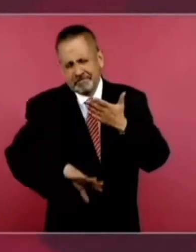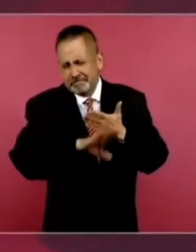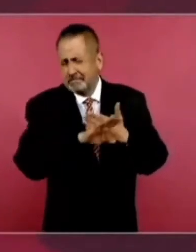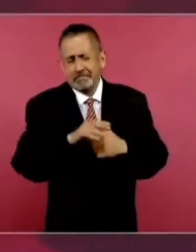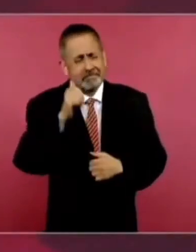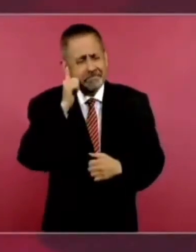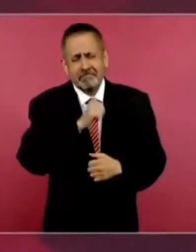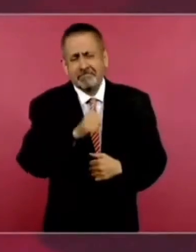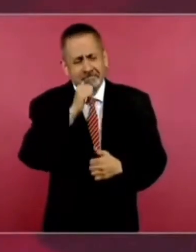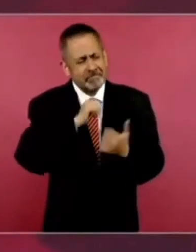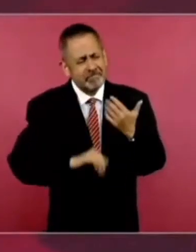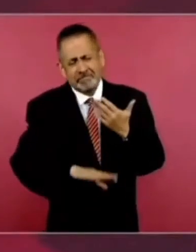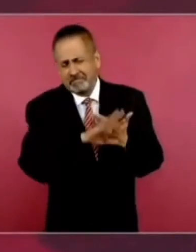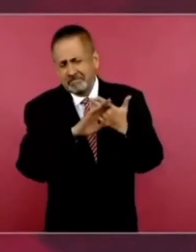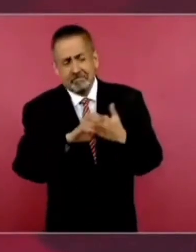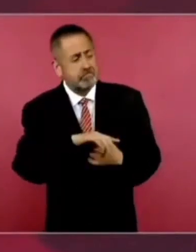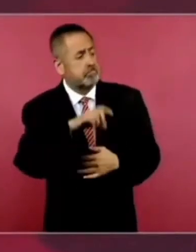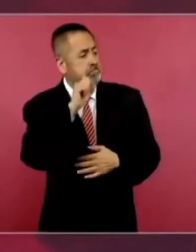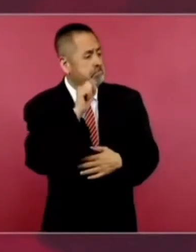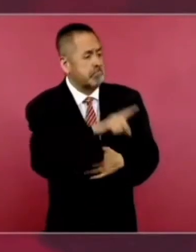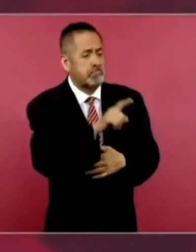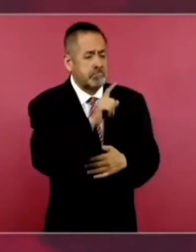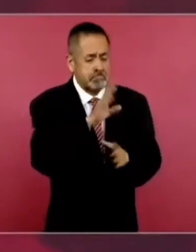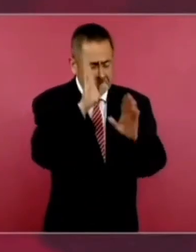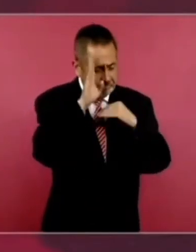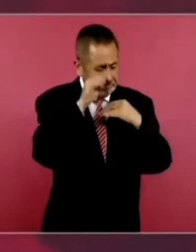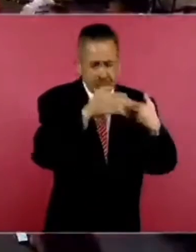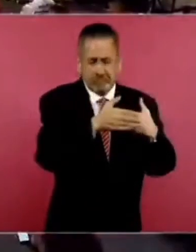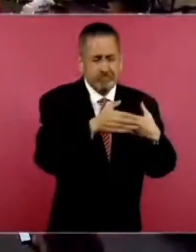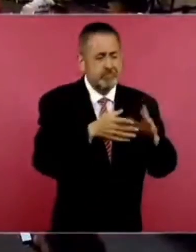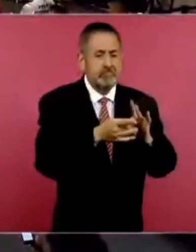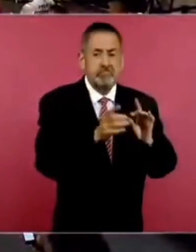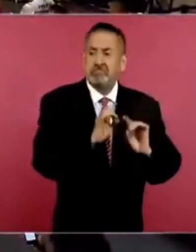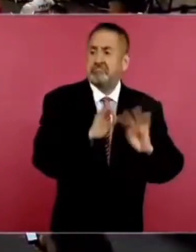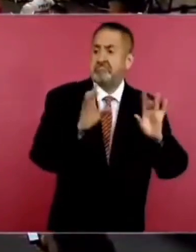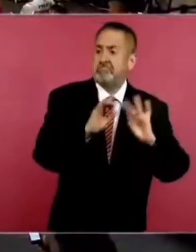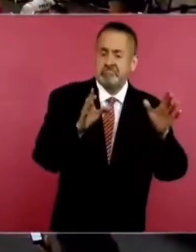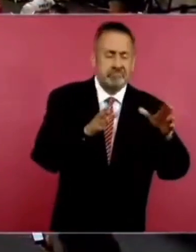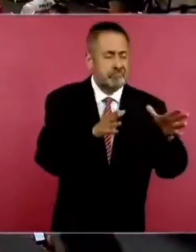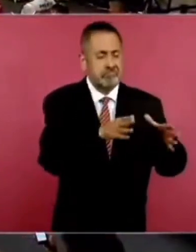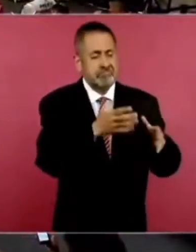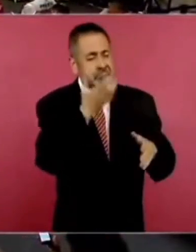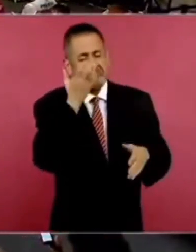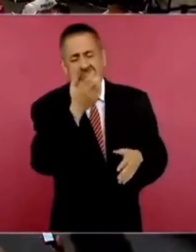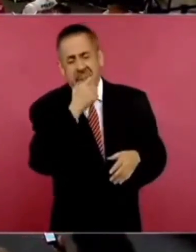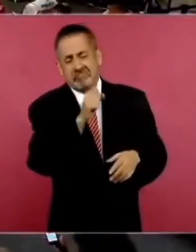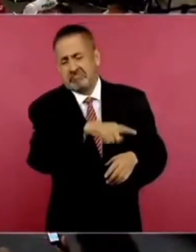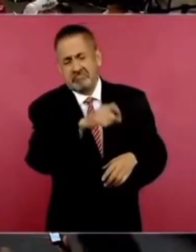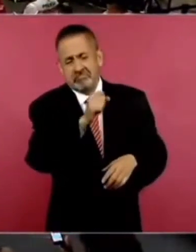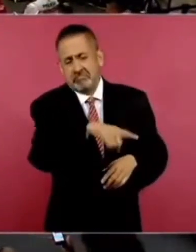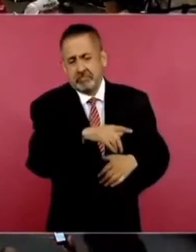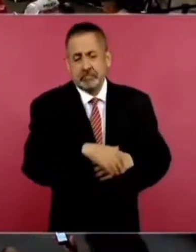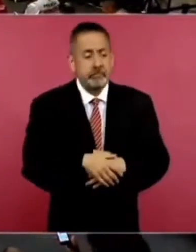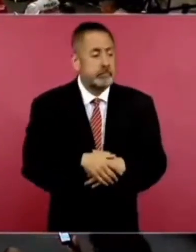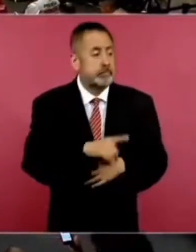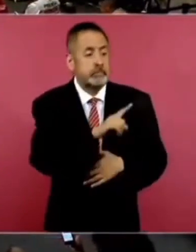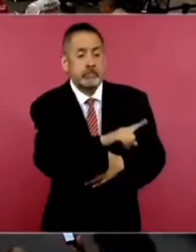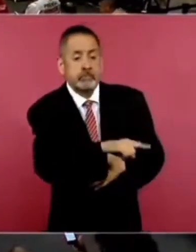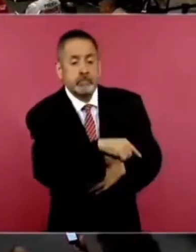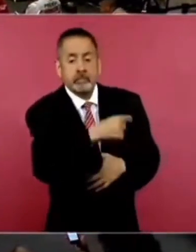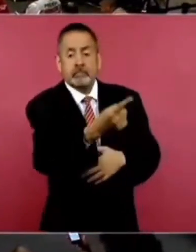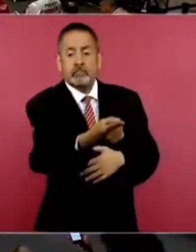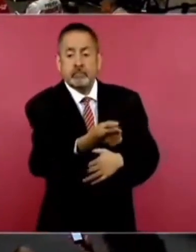Es muy conservador, muy reaccionario y muy defensor de